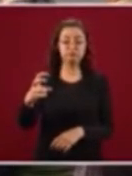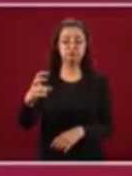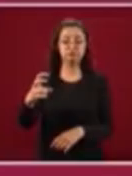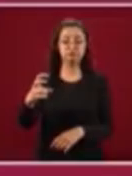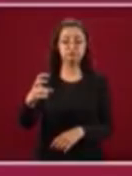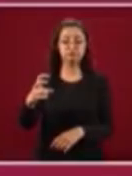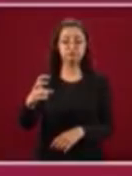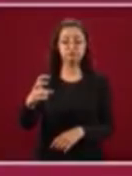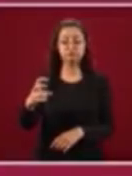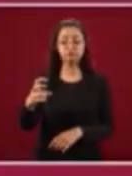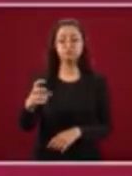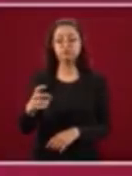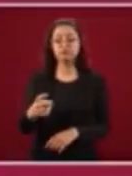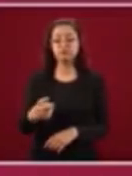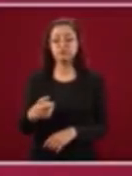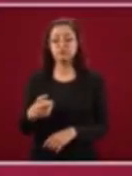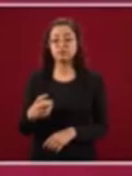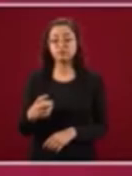si